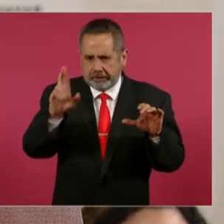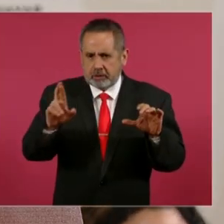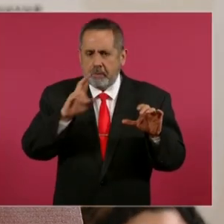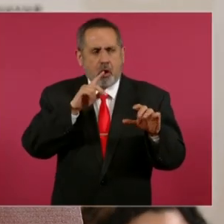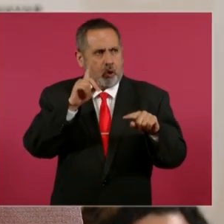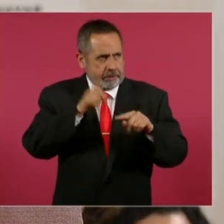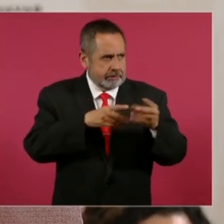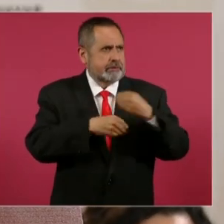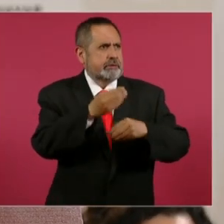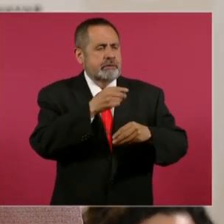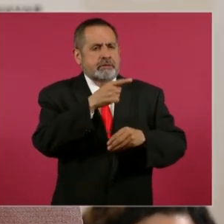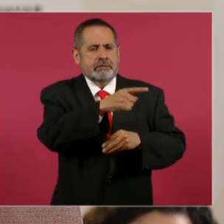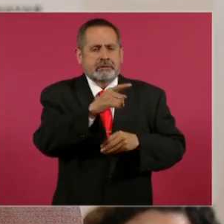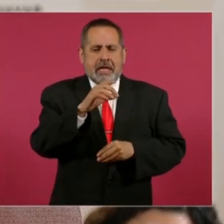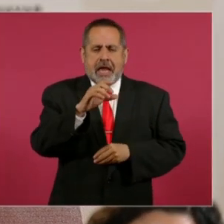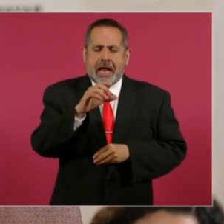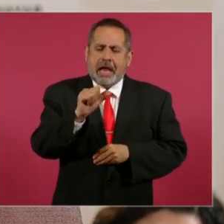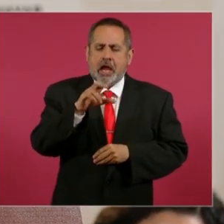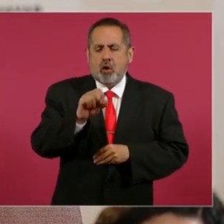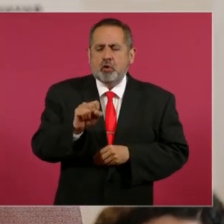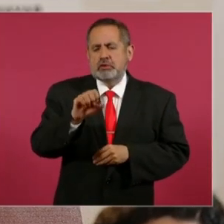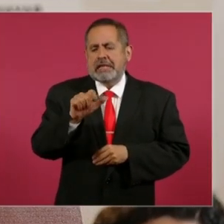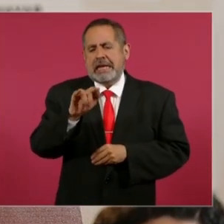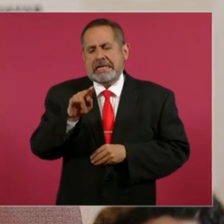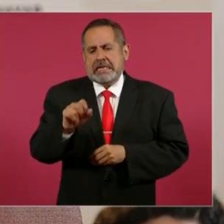¿Por qué no me pones ahí el poema